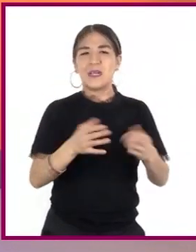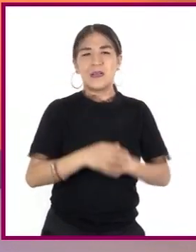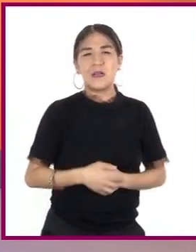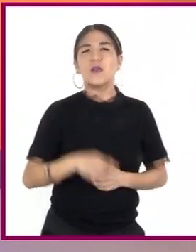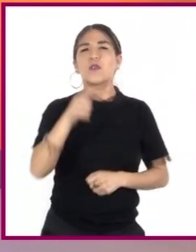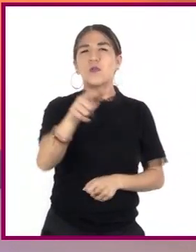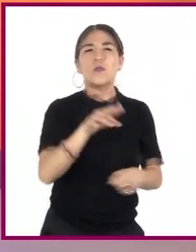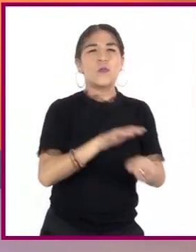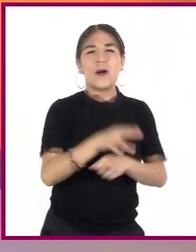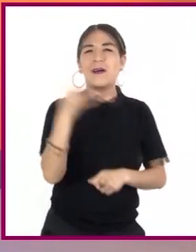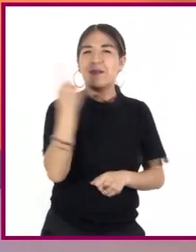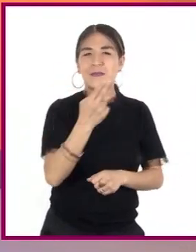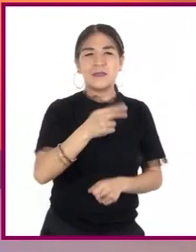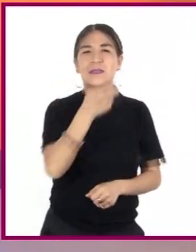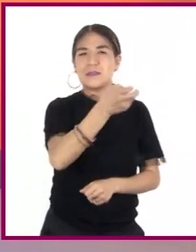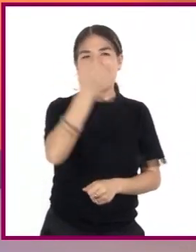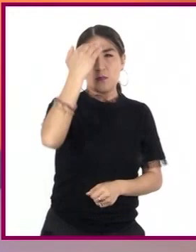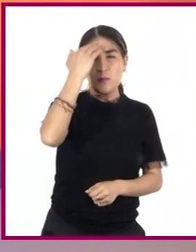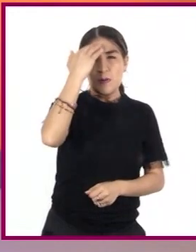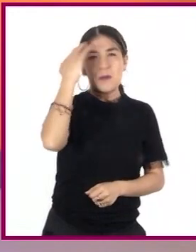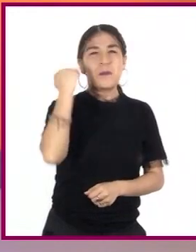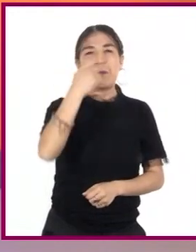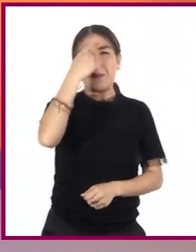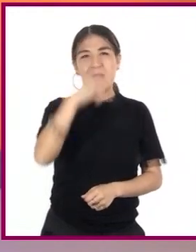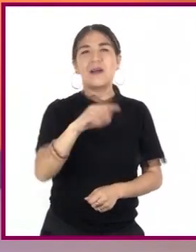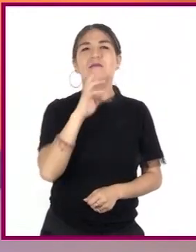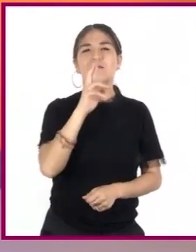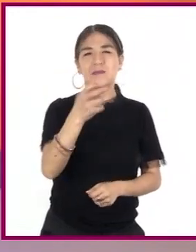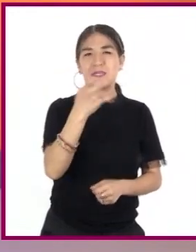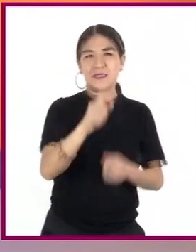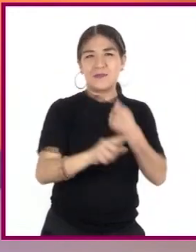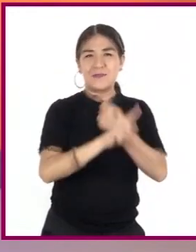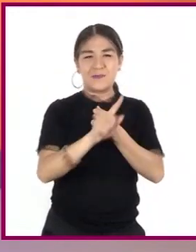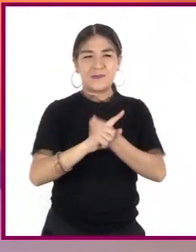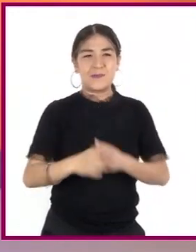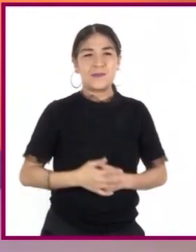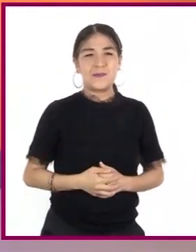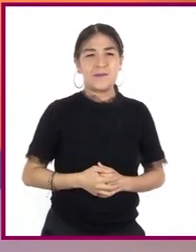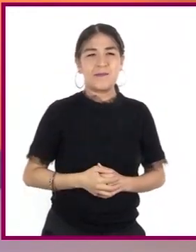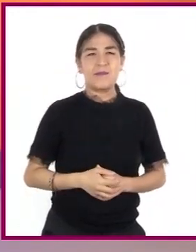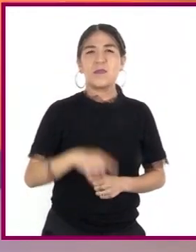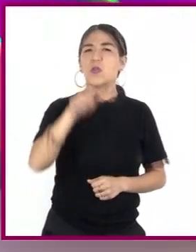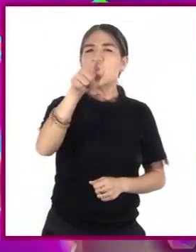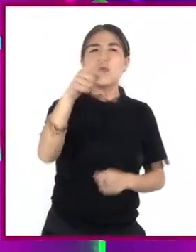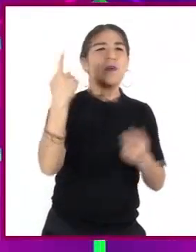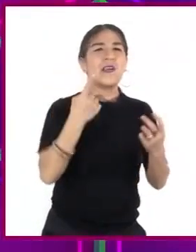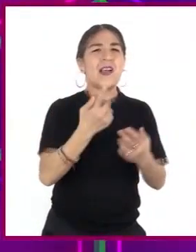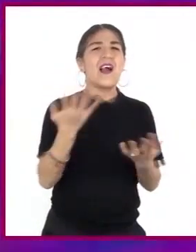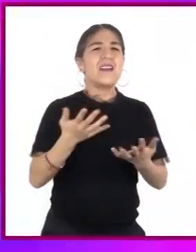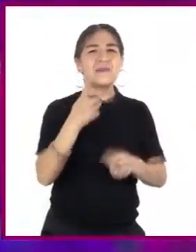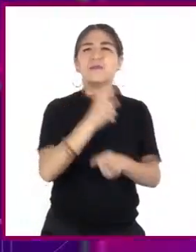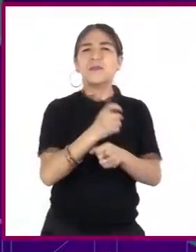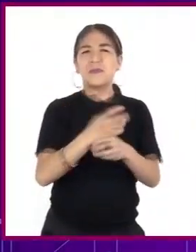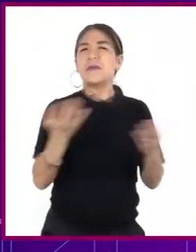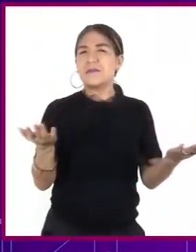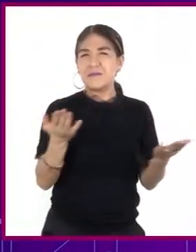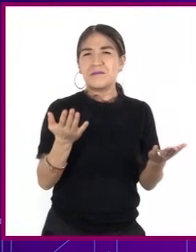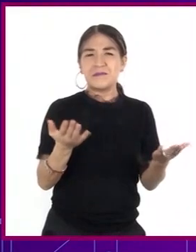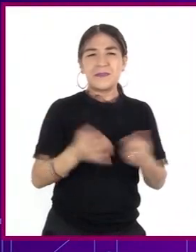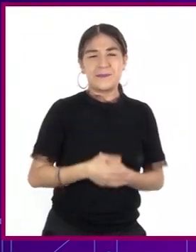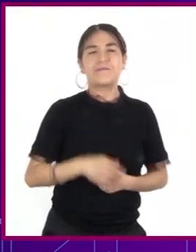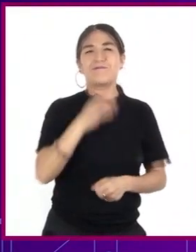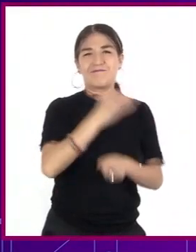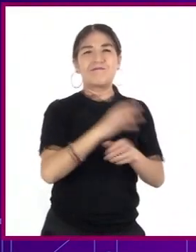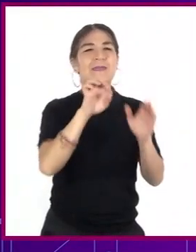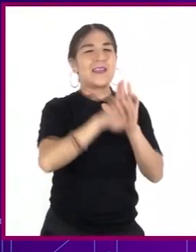elementos necesitamos conocer para resolver el problema? ¿Qué harían primero? Resolvamos el